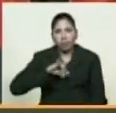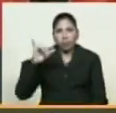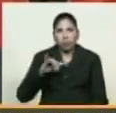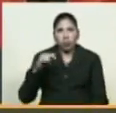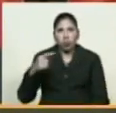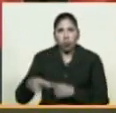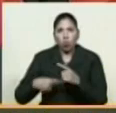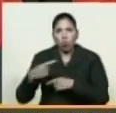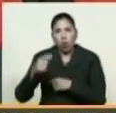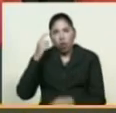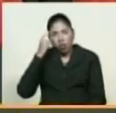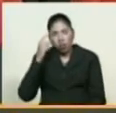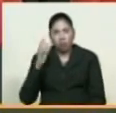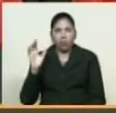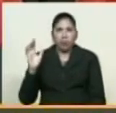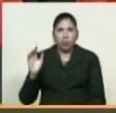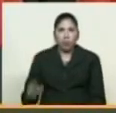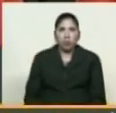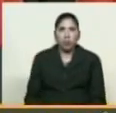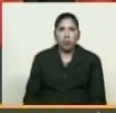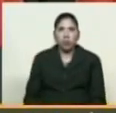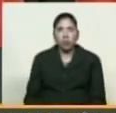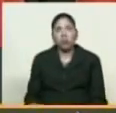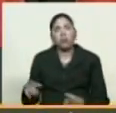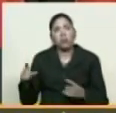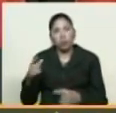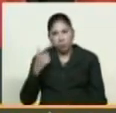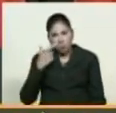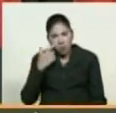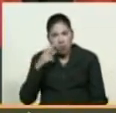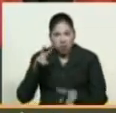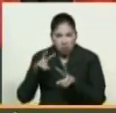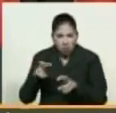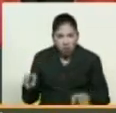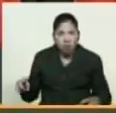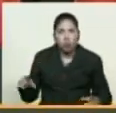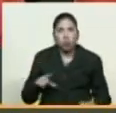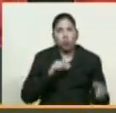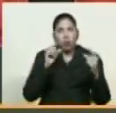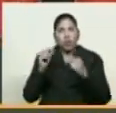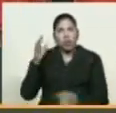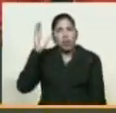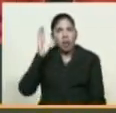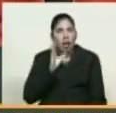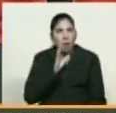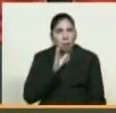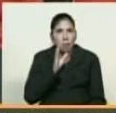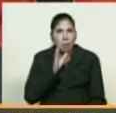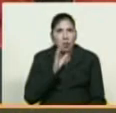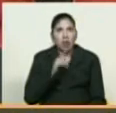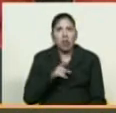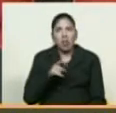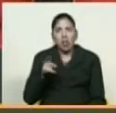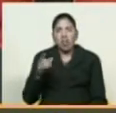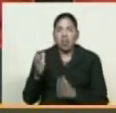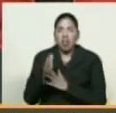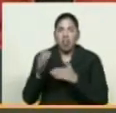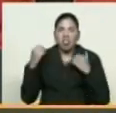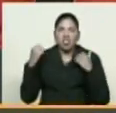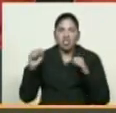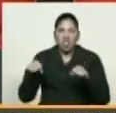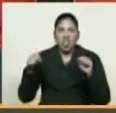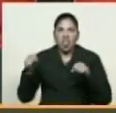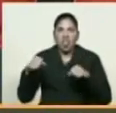días el señor Capriles, celebrando que el dólar había llegado a no sé cuánto. Porque ellos son felices si el pueblo venezolano